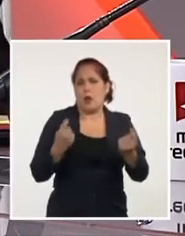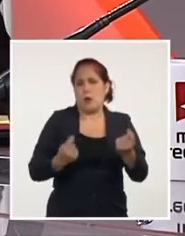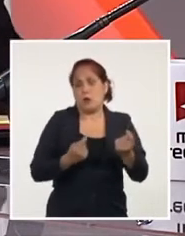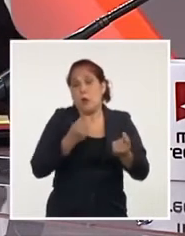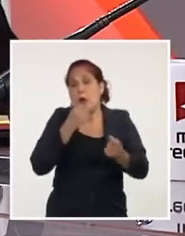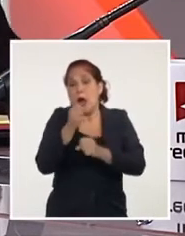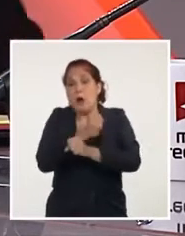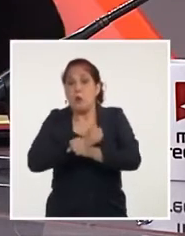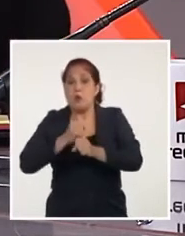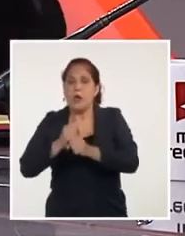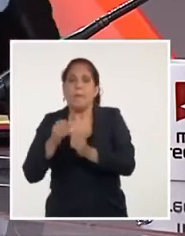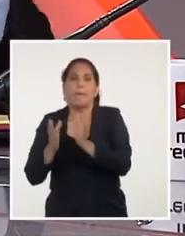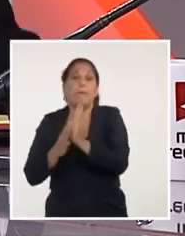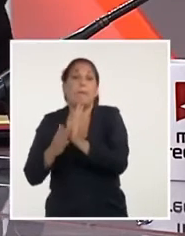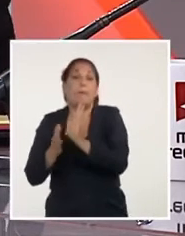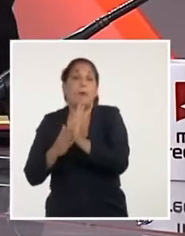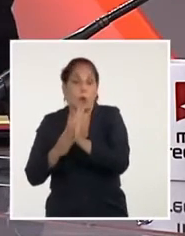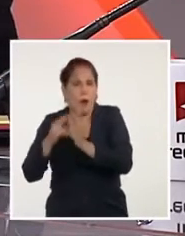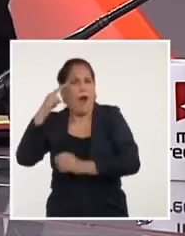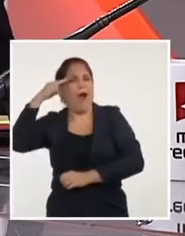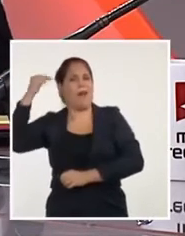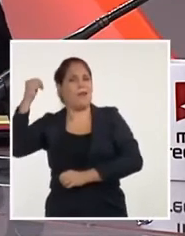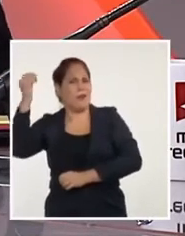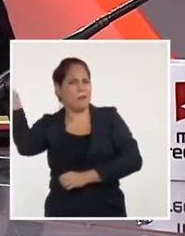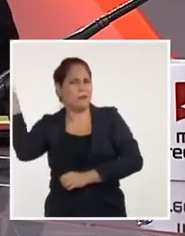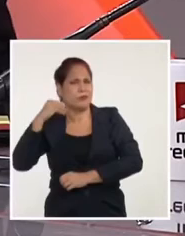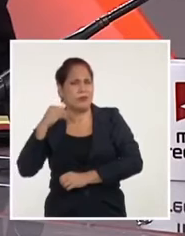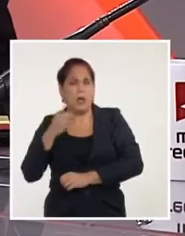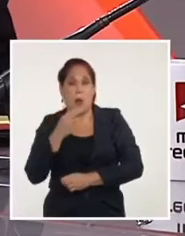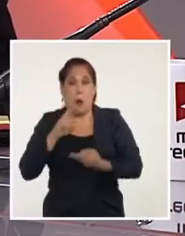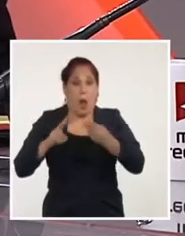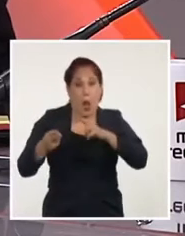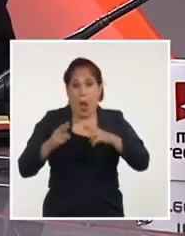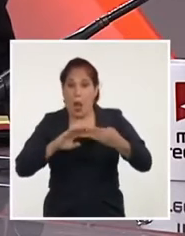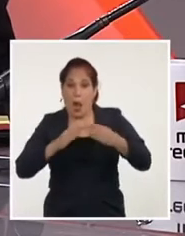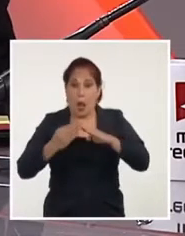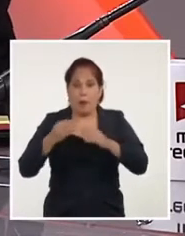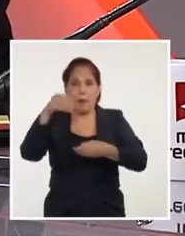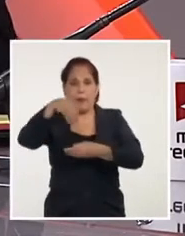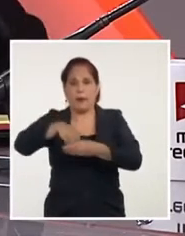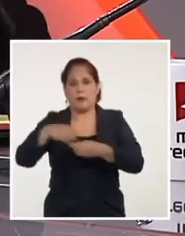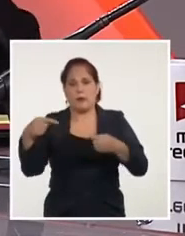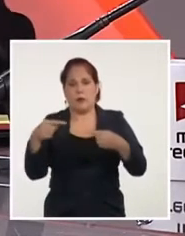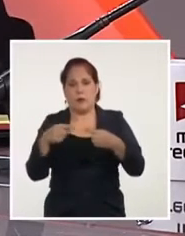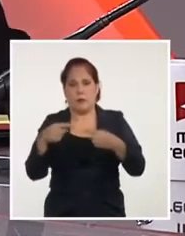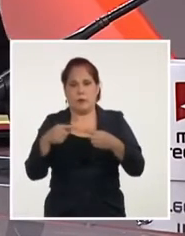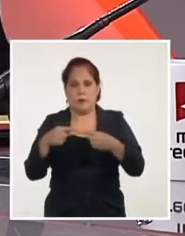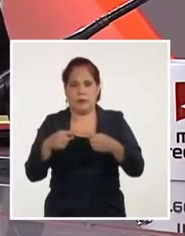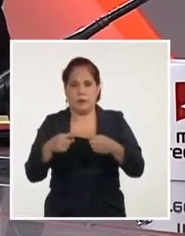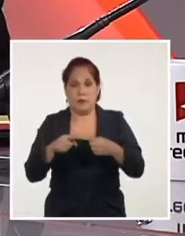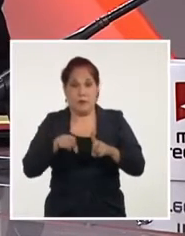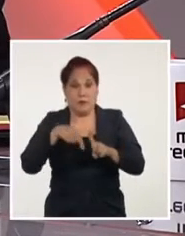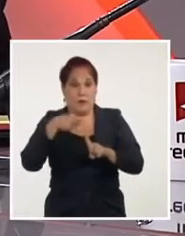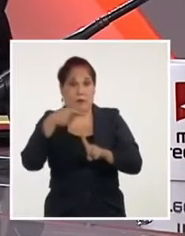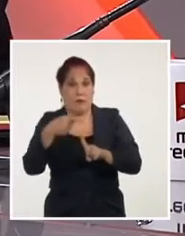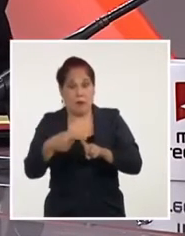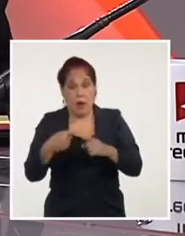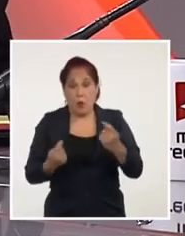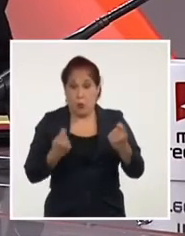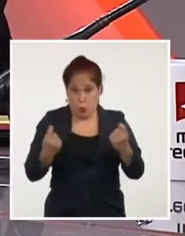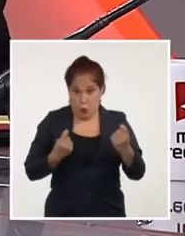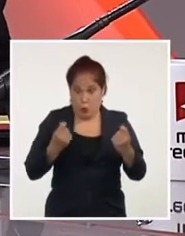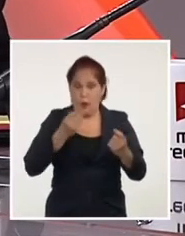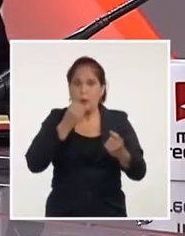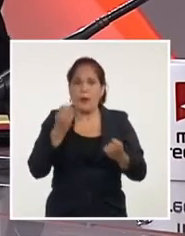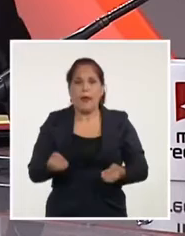esto como prueba de su habilidad de realizar combates efectivos contra el enemigo. Adicionalmente, la resistencia puede